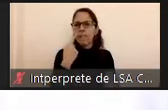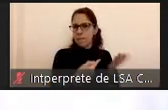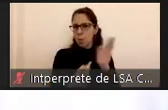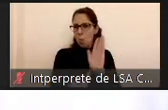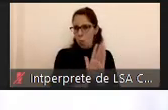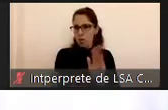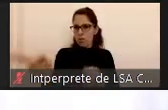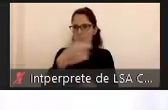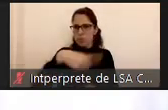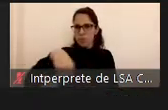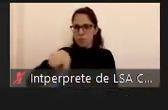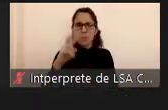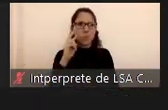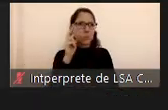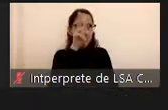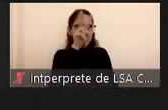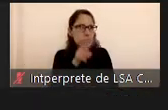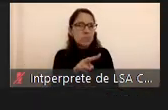les puedo mostrar.